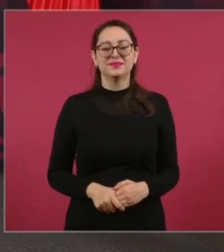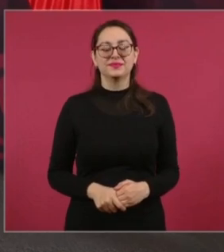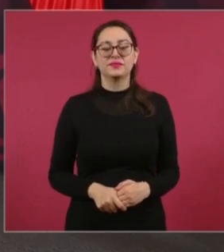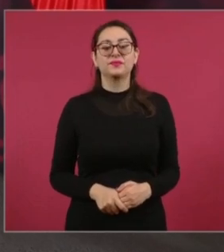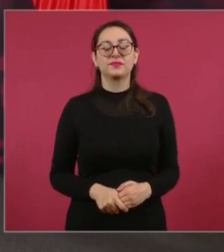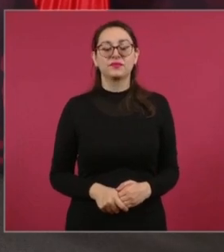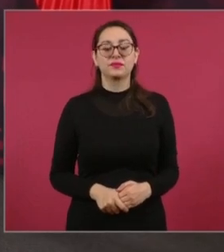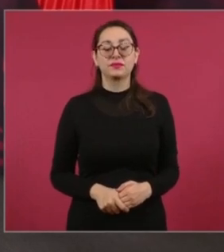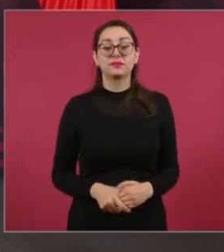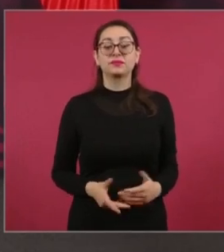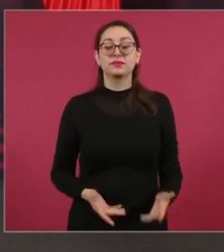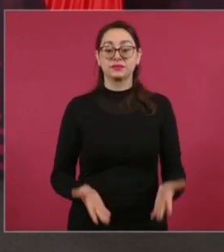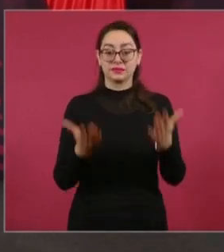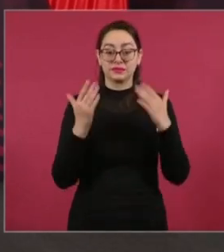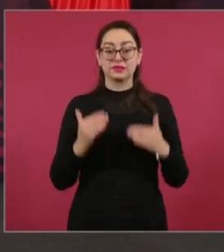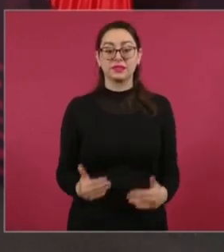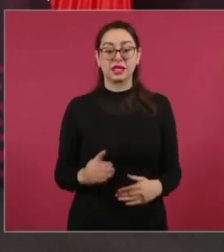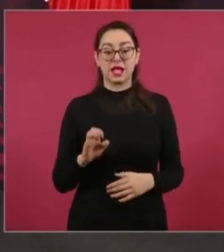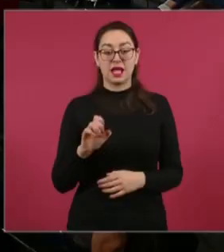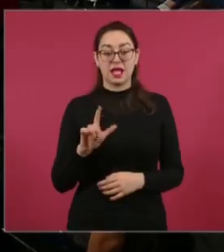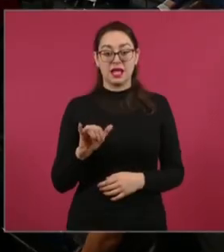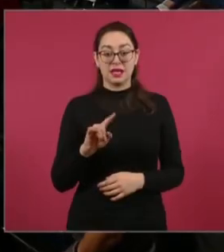Bueno, pero vamos con Elizabeth.